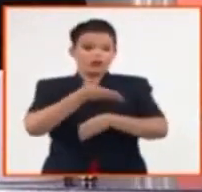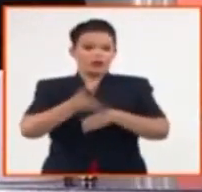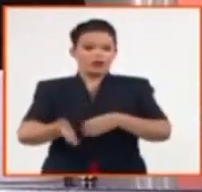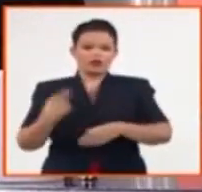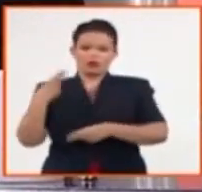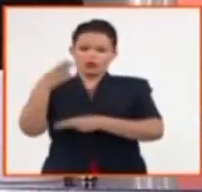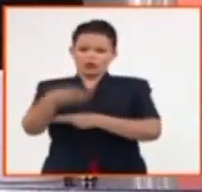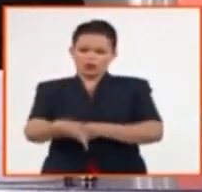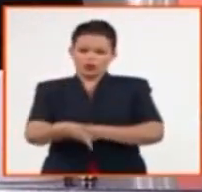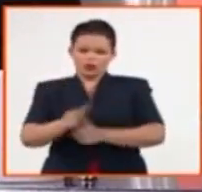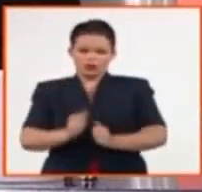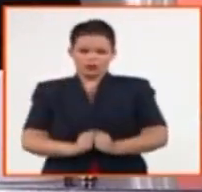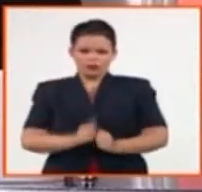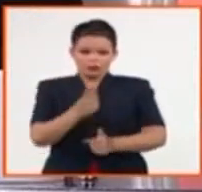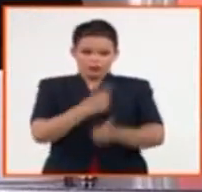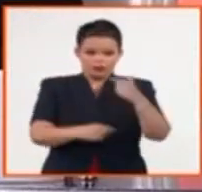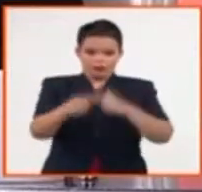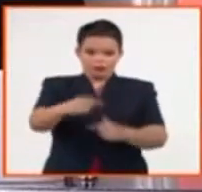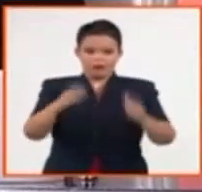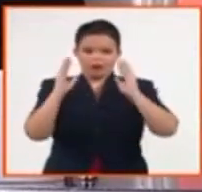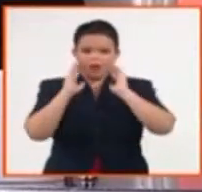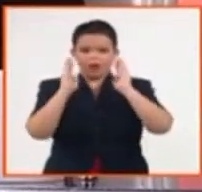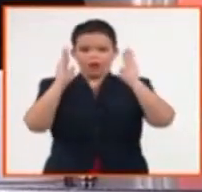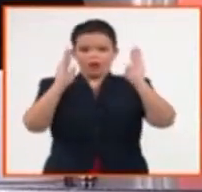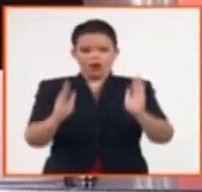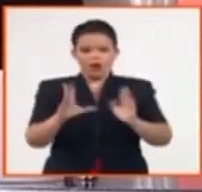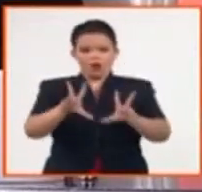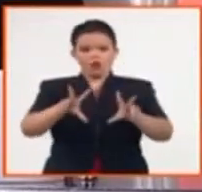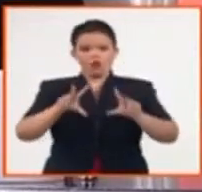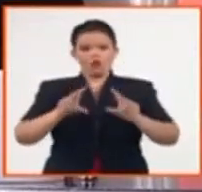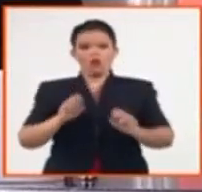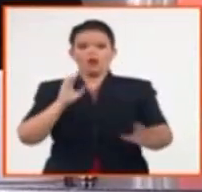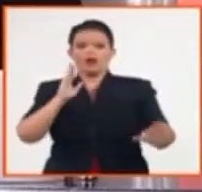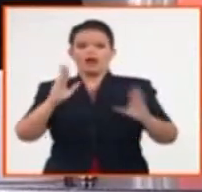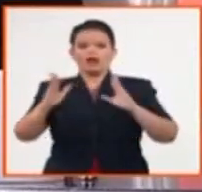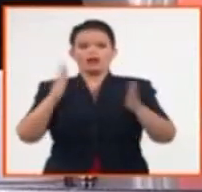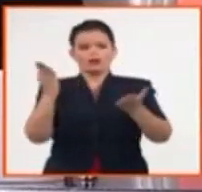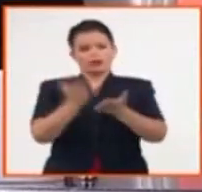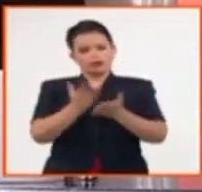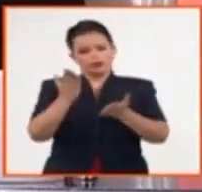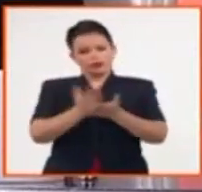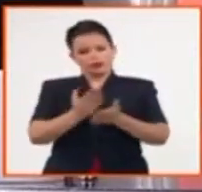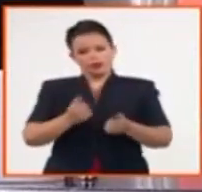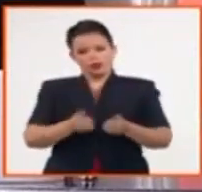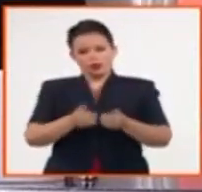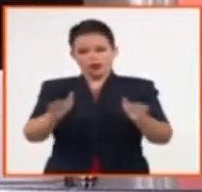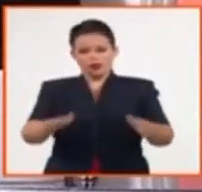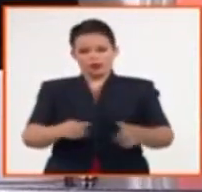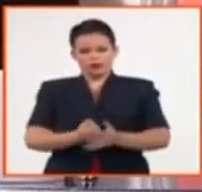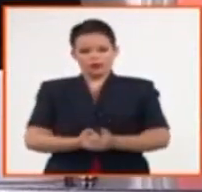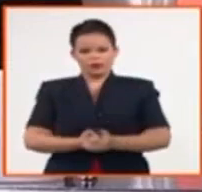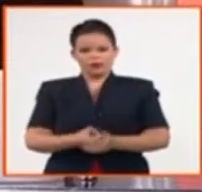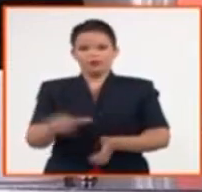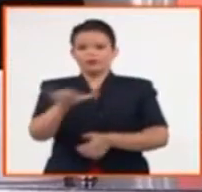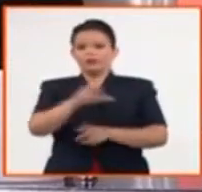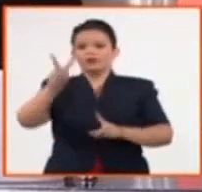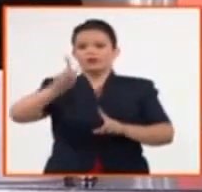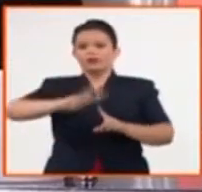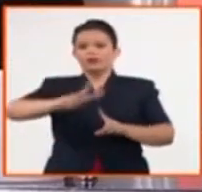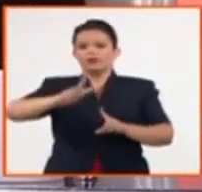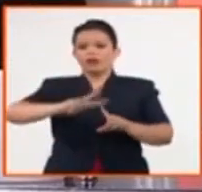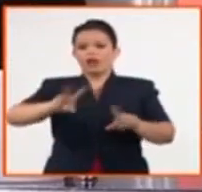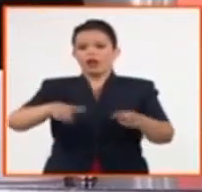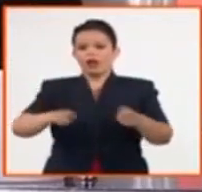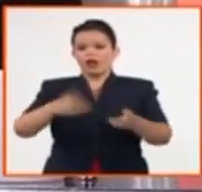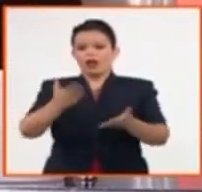curso escolar. A los compañeros del canal educativo, como usted anunciaba, que sin la contribución de ellos no hubiésemos puesto al aire más de 1.460